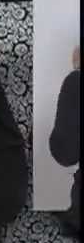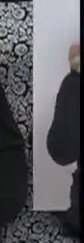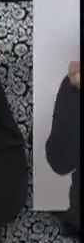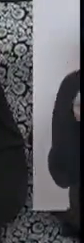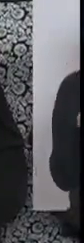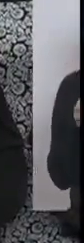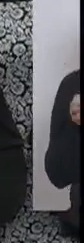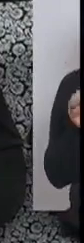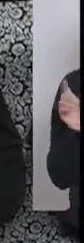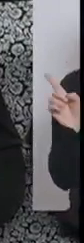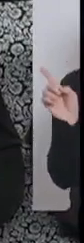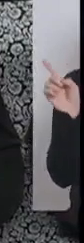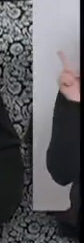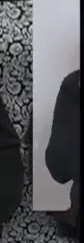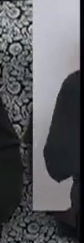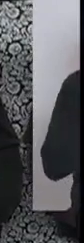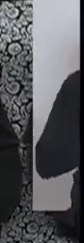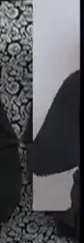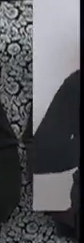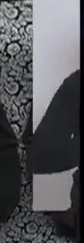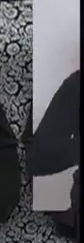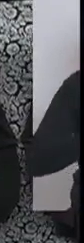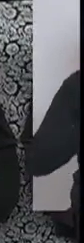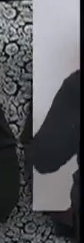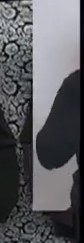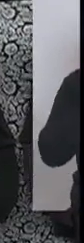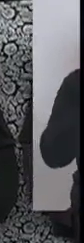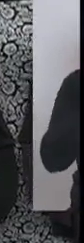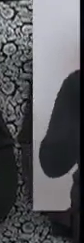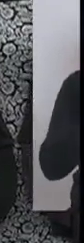velar la Constitución. ¿Qué dice usted al respecto?